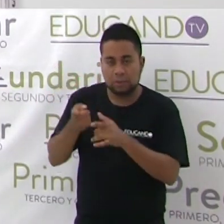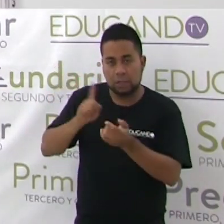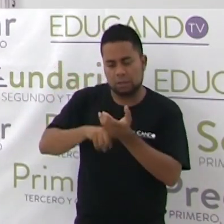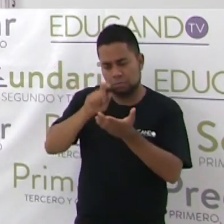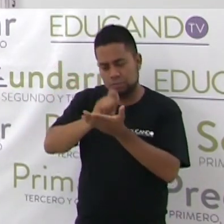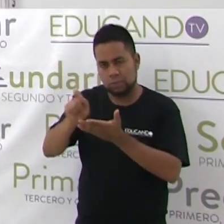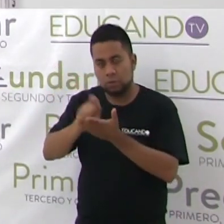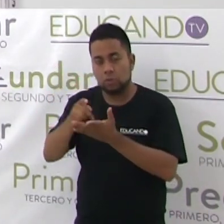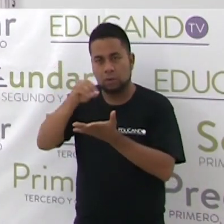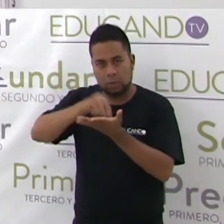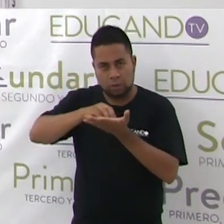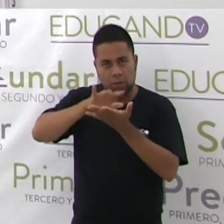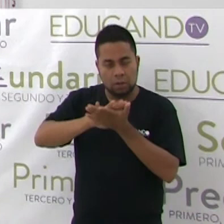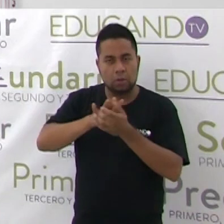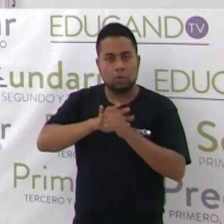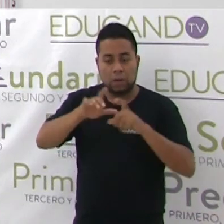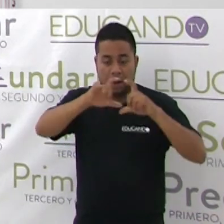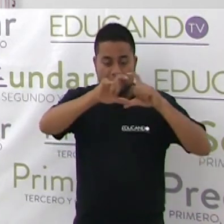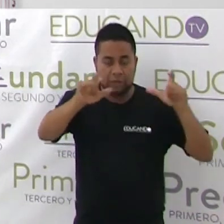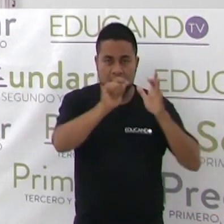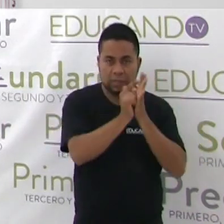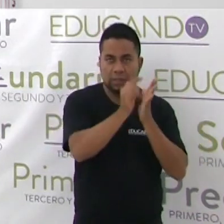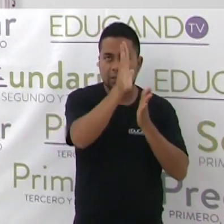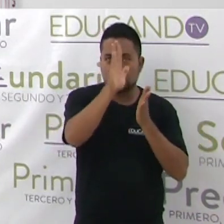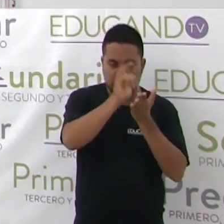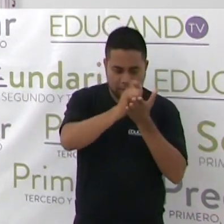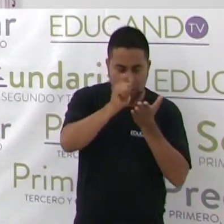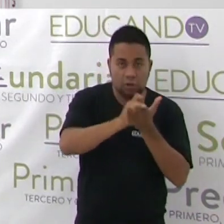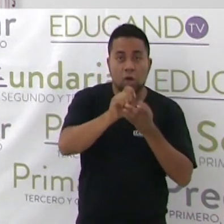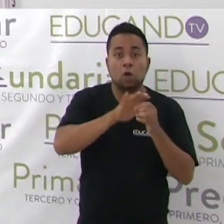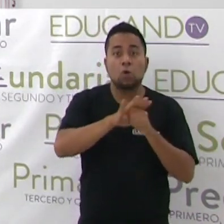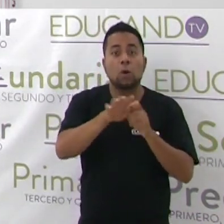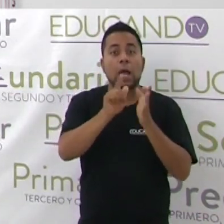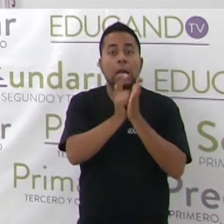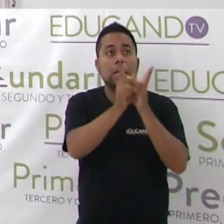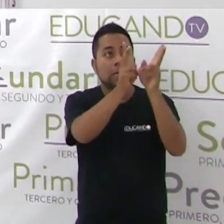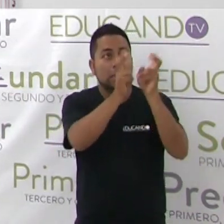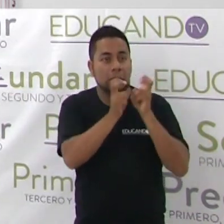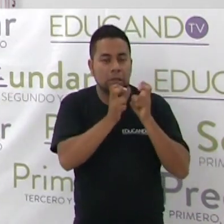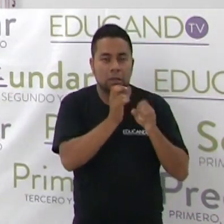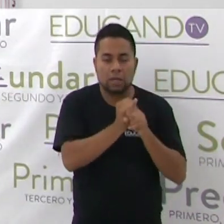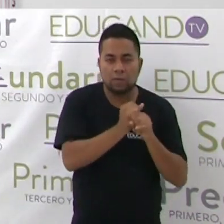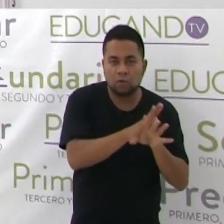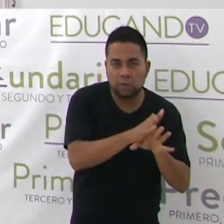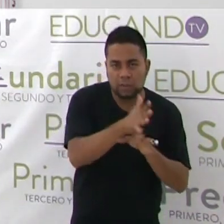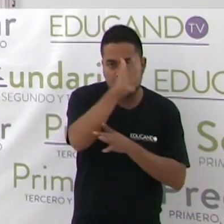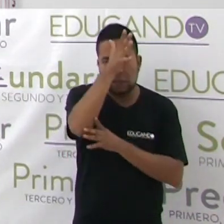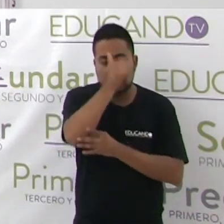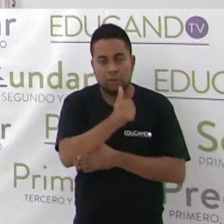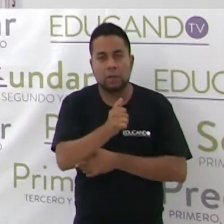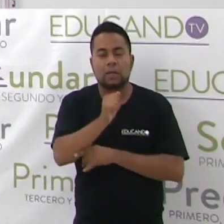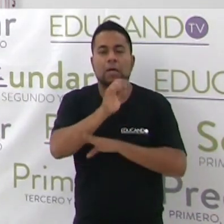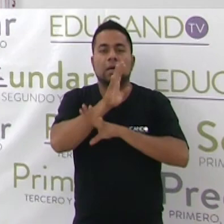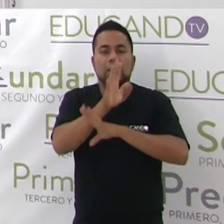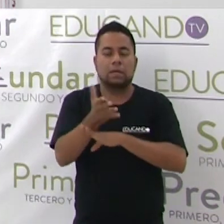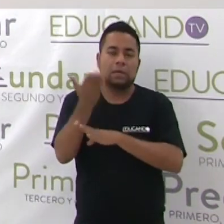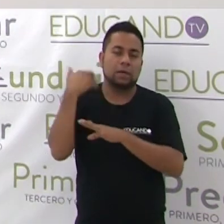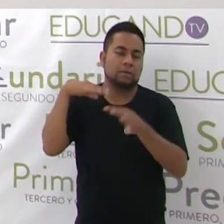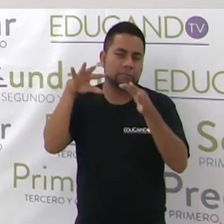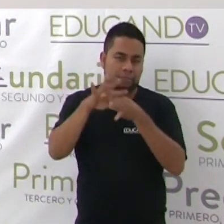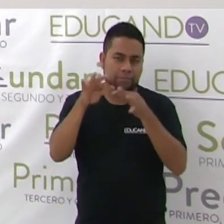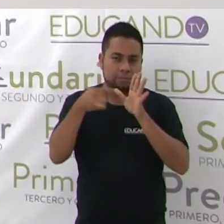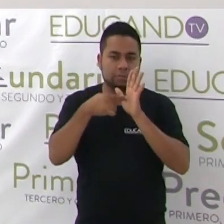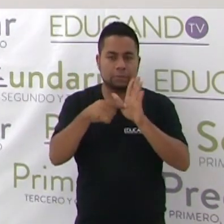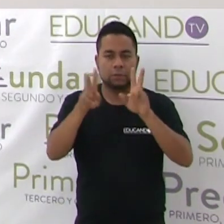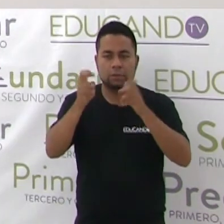tú vayas anotando en la ficha bibliográfica de qué libro estás sacando la información. Recuerda lo que ya lo estuvimos viendo